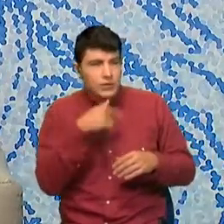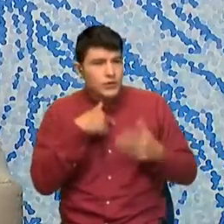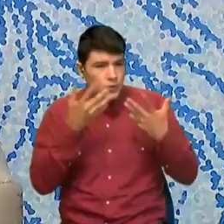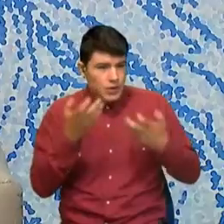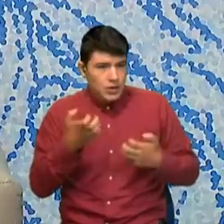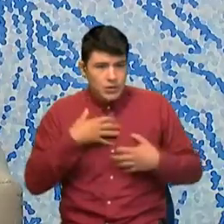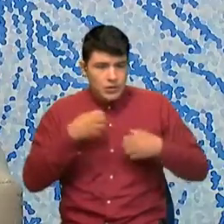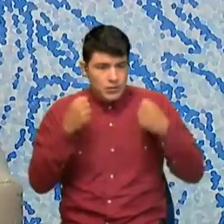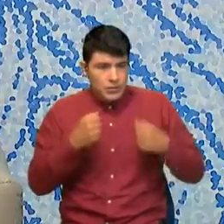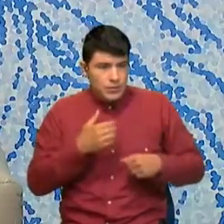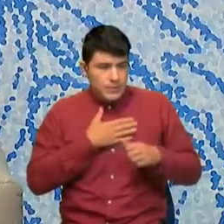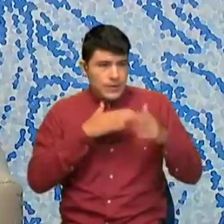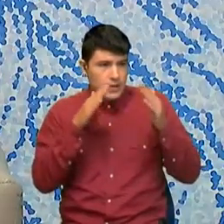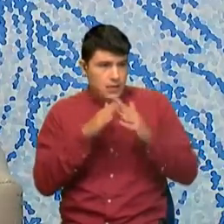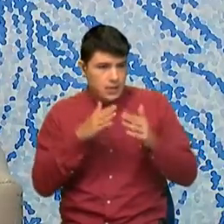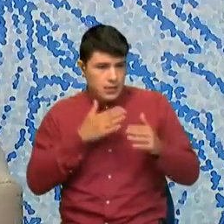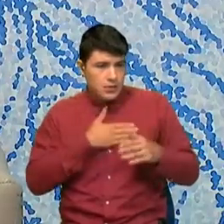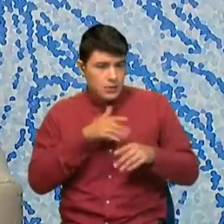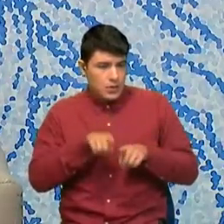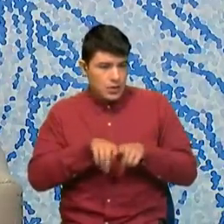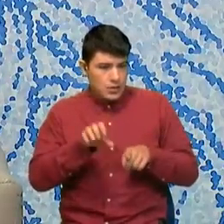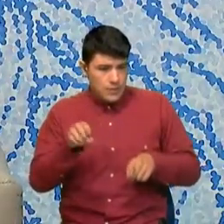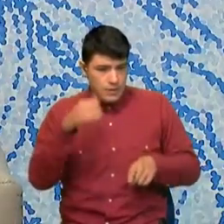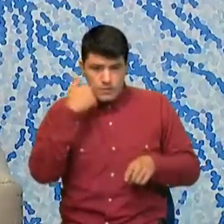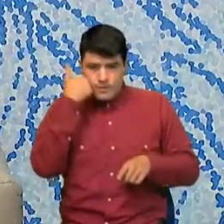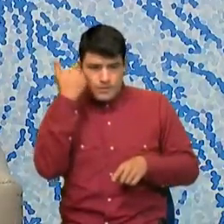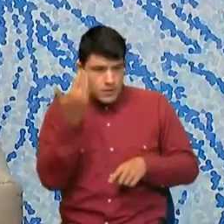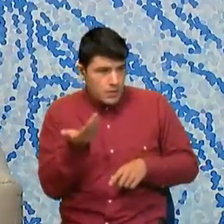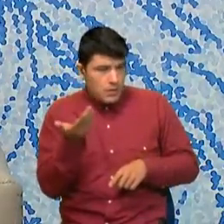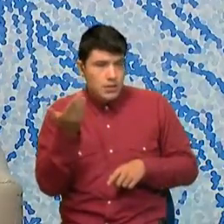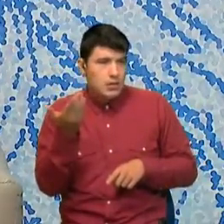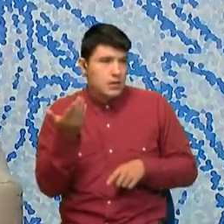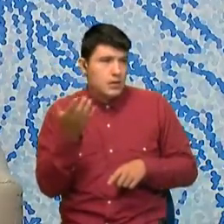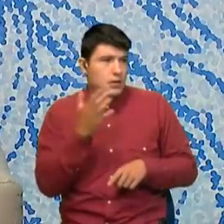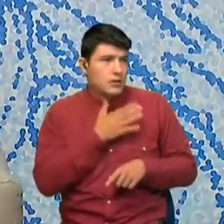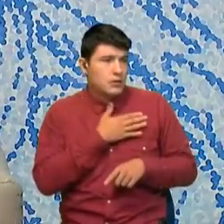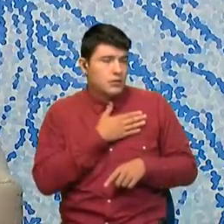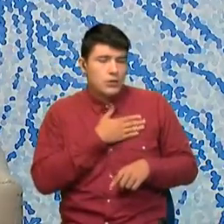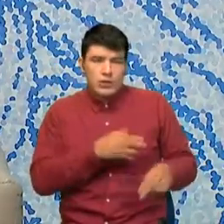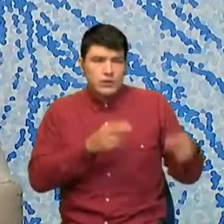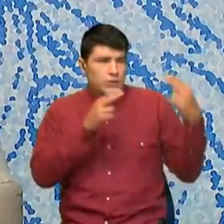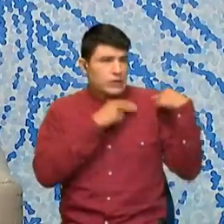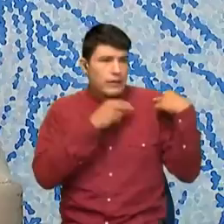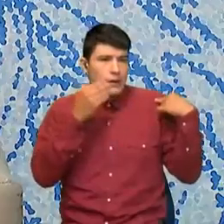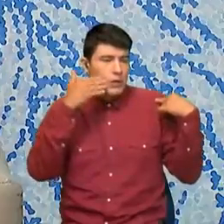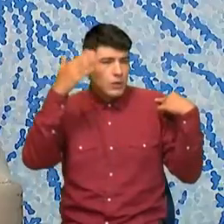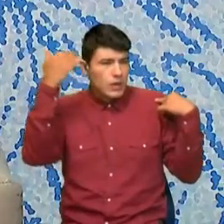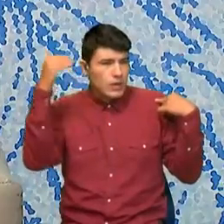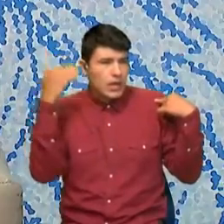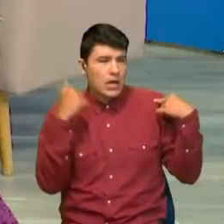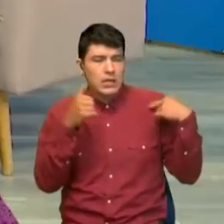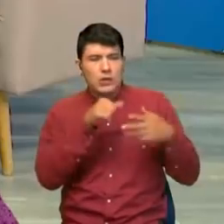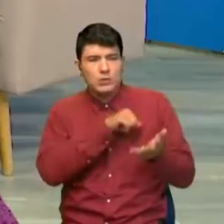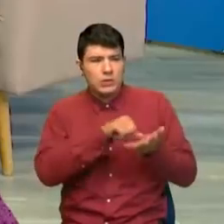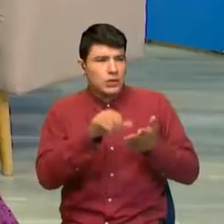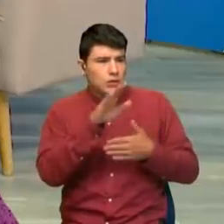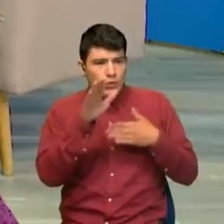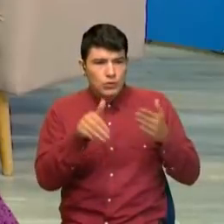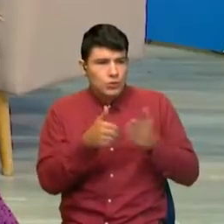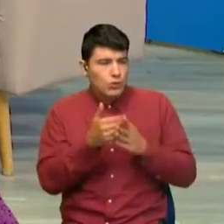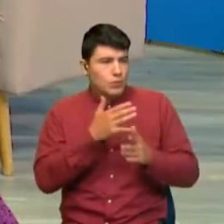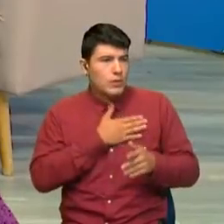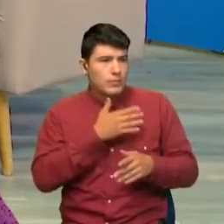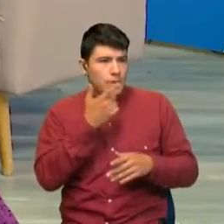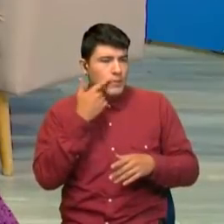posesión de la casa, ¿no es cierto? Como hermano mayor, y yo me hice cargo de toda la casa, los gastos de mi papá, todo lo que quedó